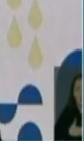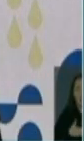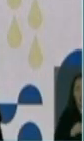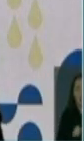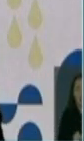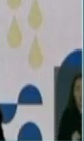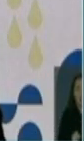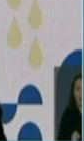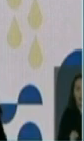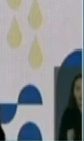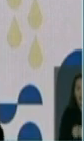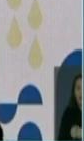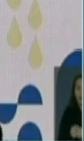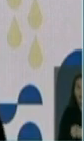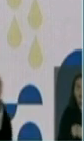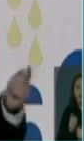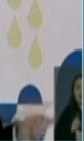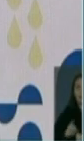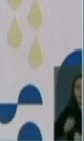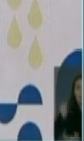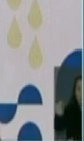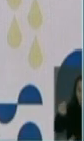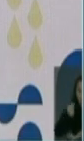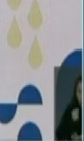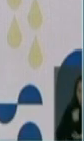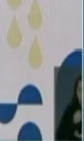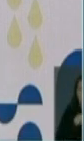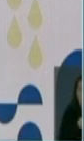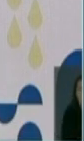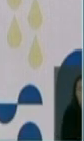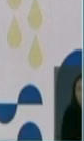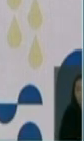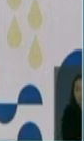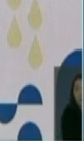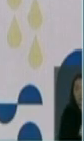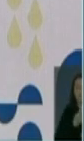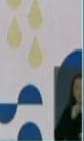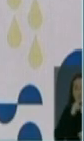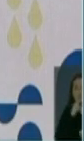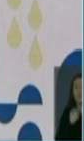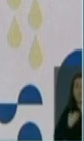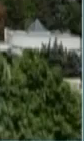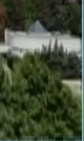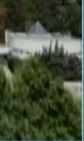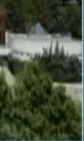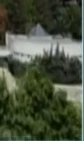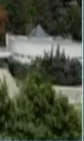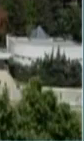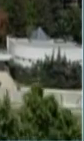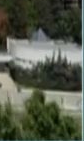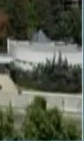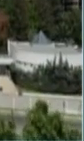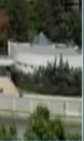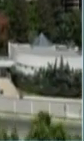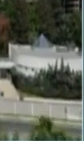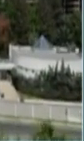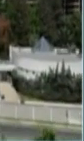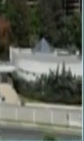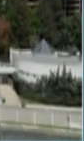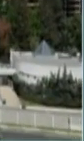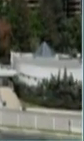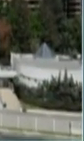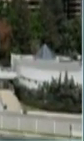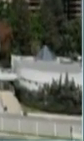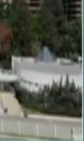empleo para la nueva PEA. Entonces, allí yo no creo que pueda traer una incidencia muy